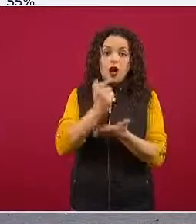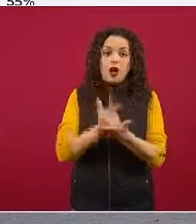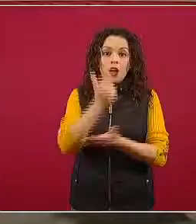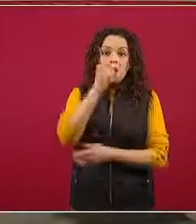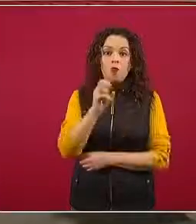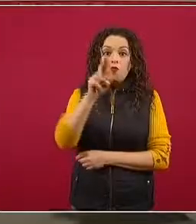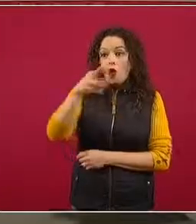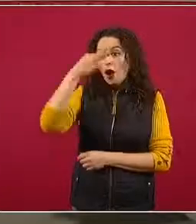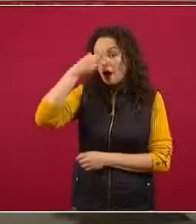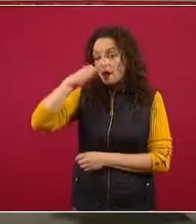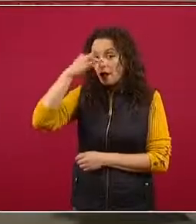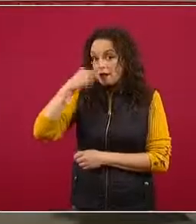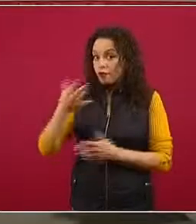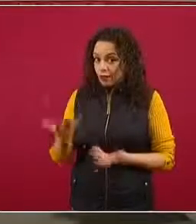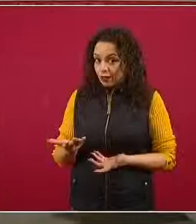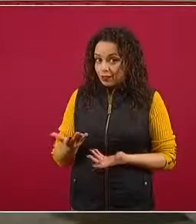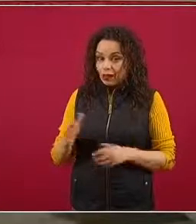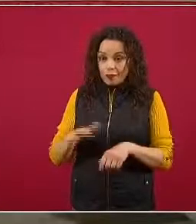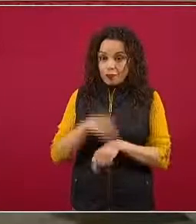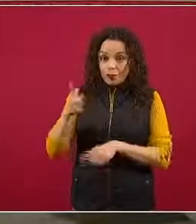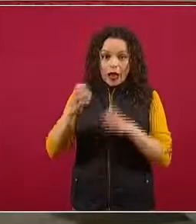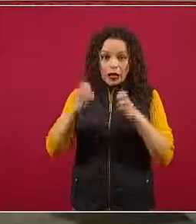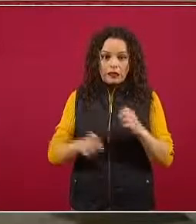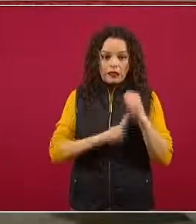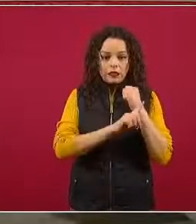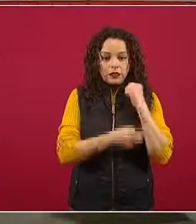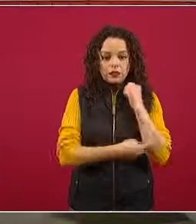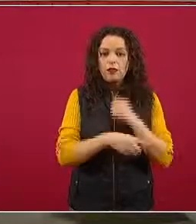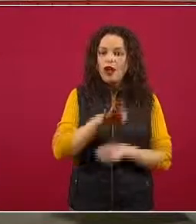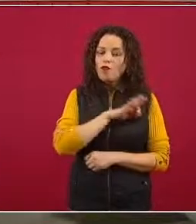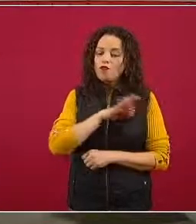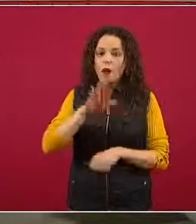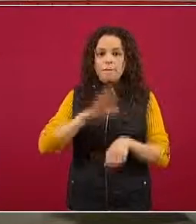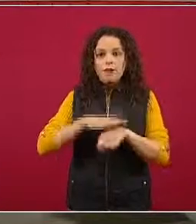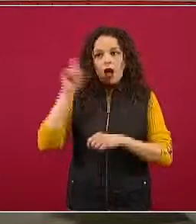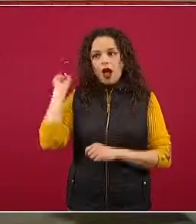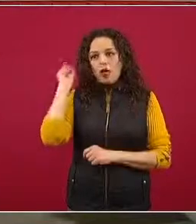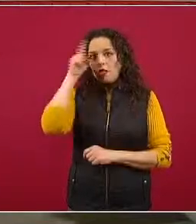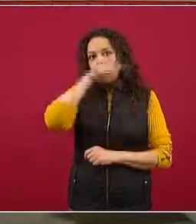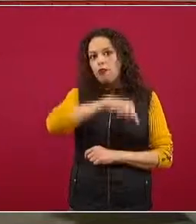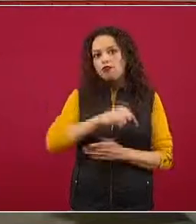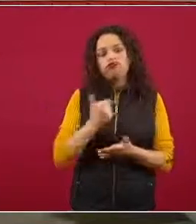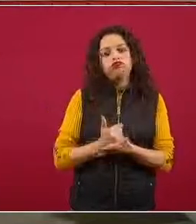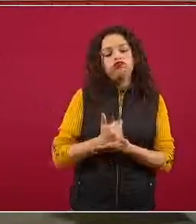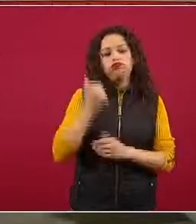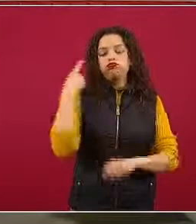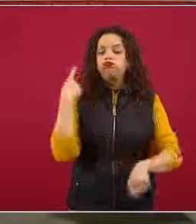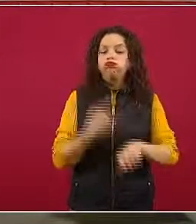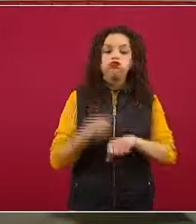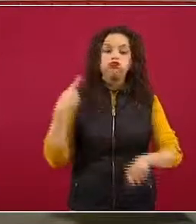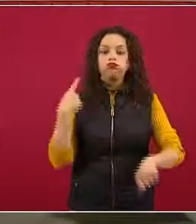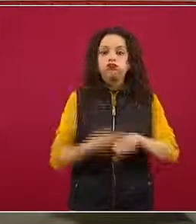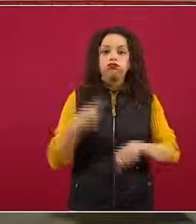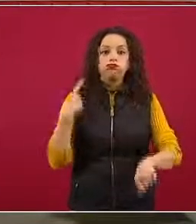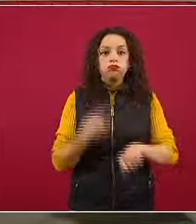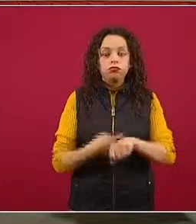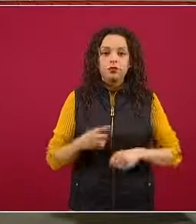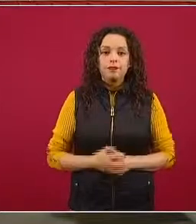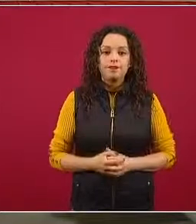usted que está embarazada se complique por un cuadro de influenza. Sobre las personas adultas